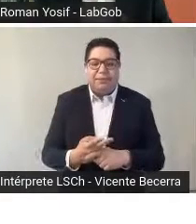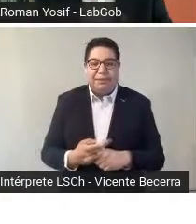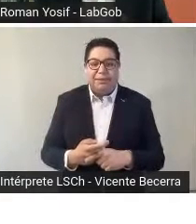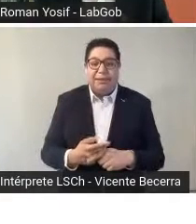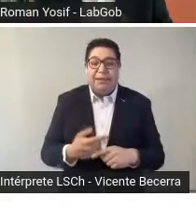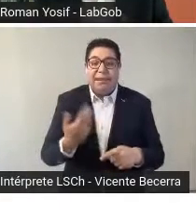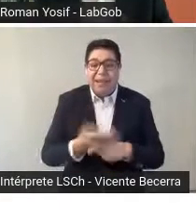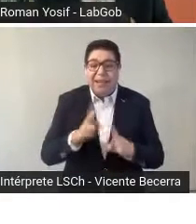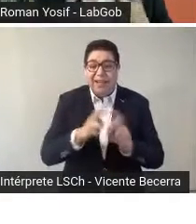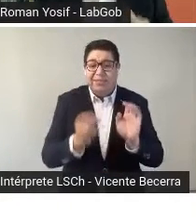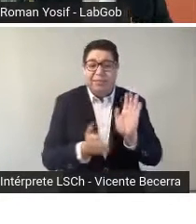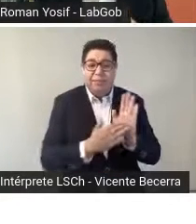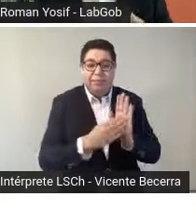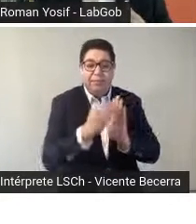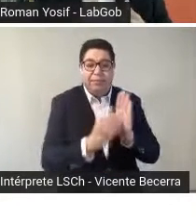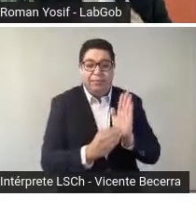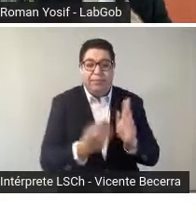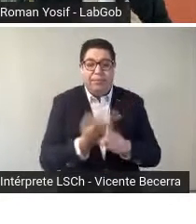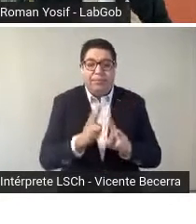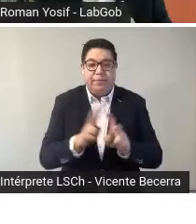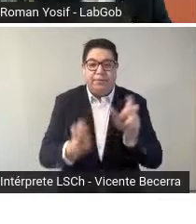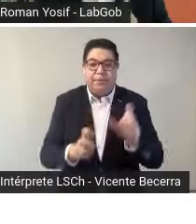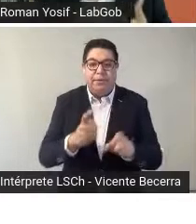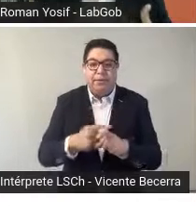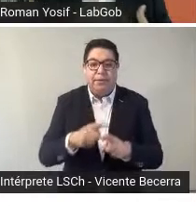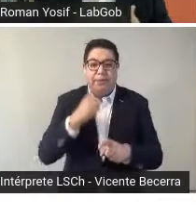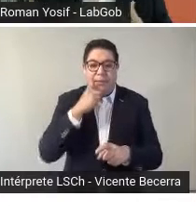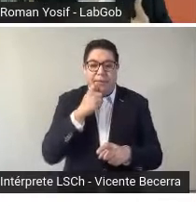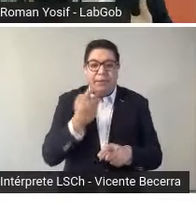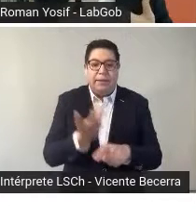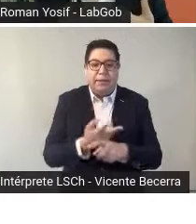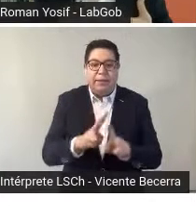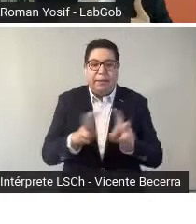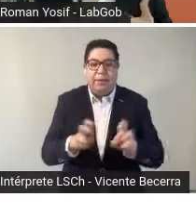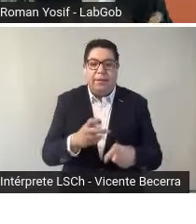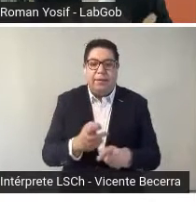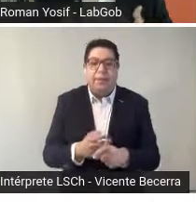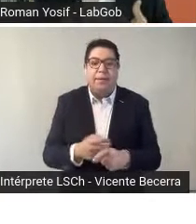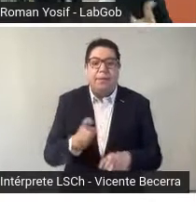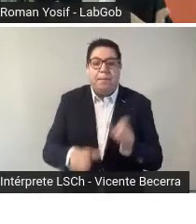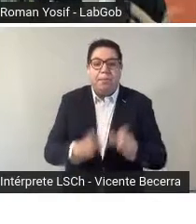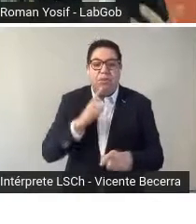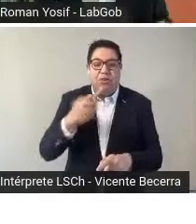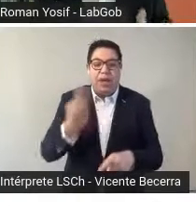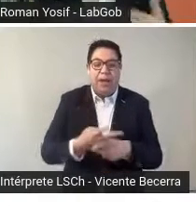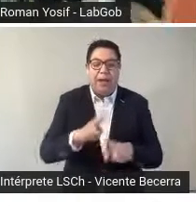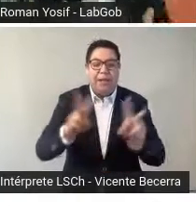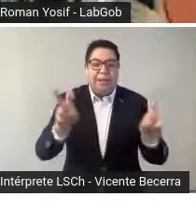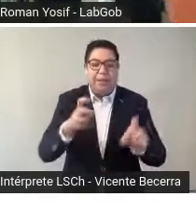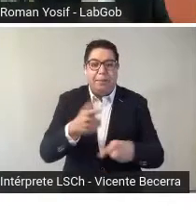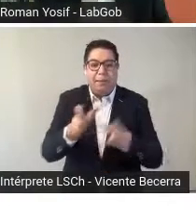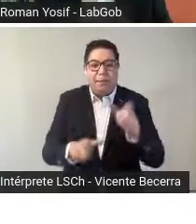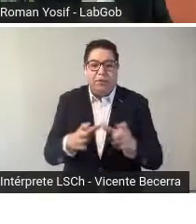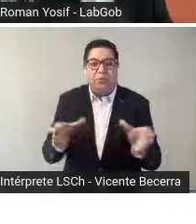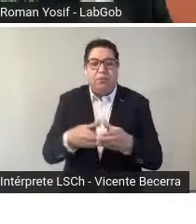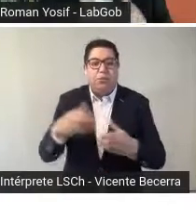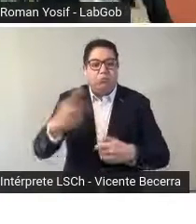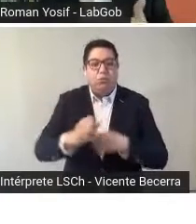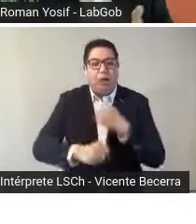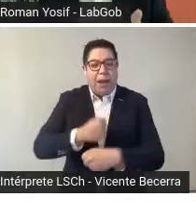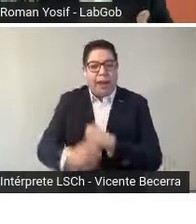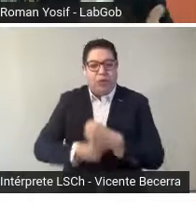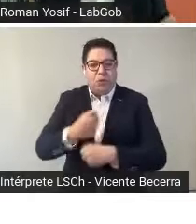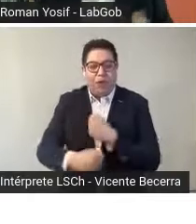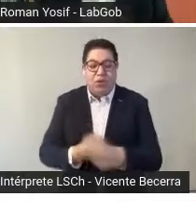base a las acciones y a los distintos programas y aprendizajes que vamos generando año tras año